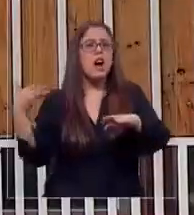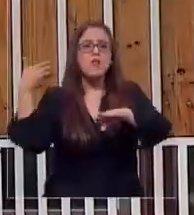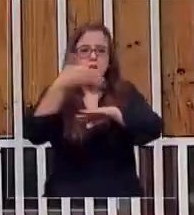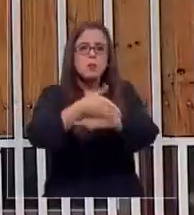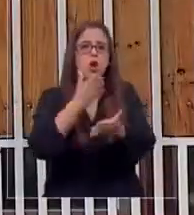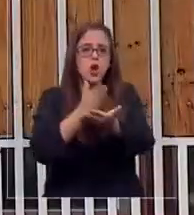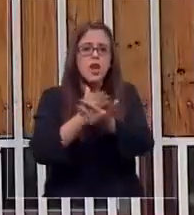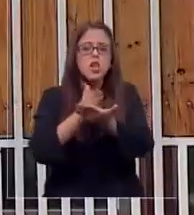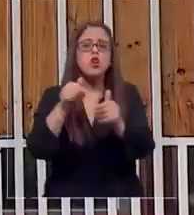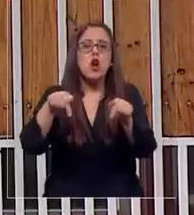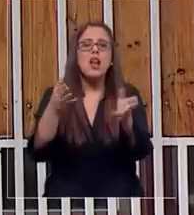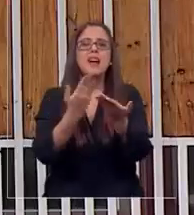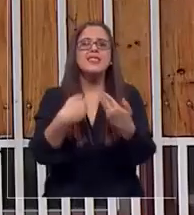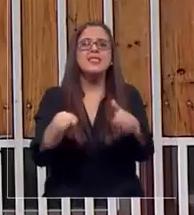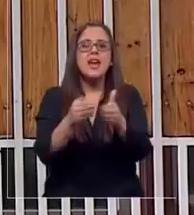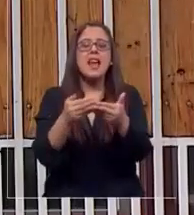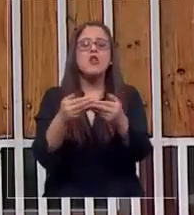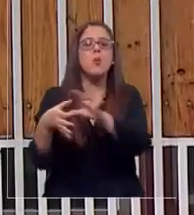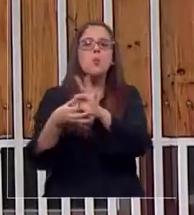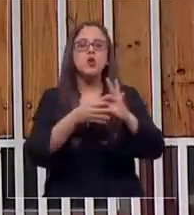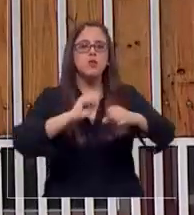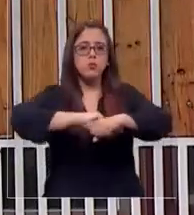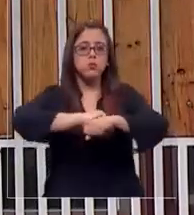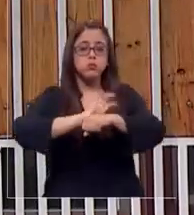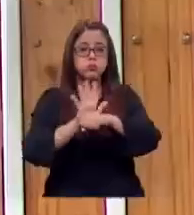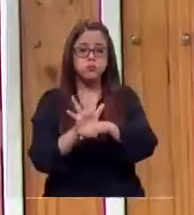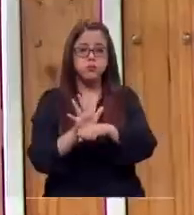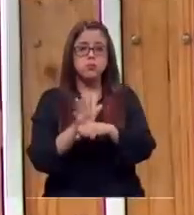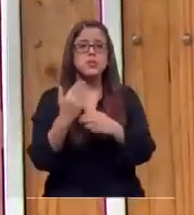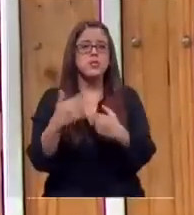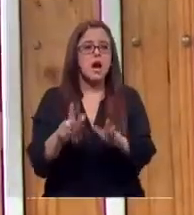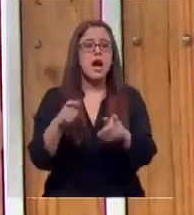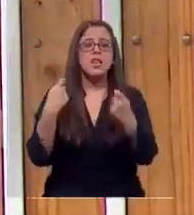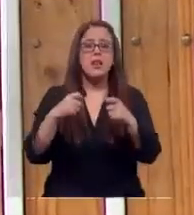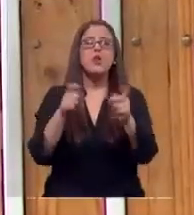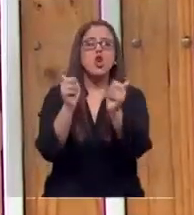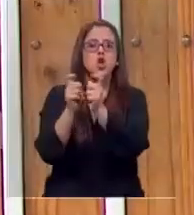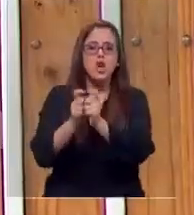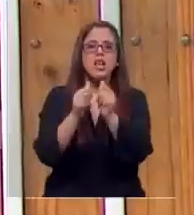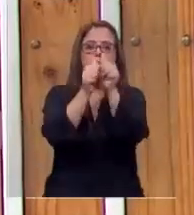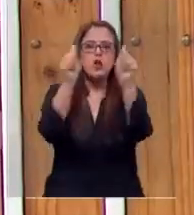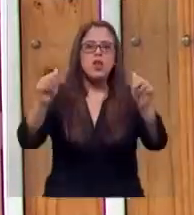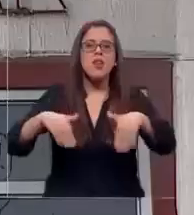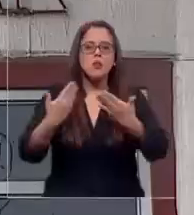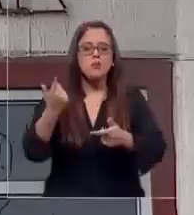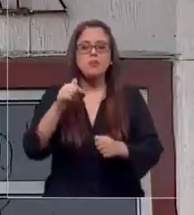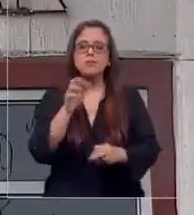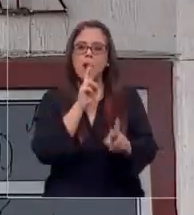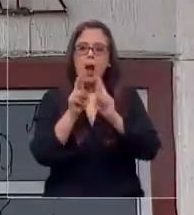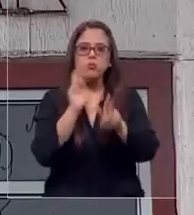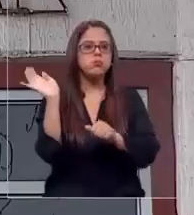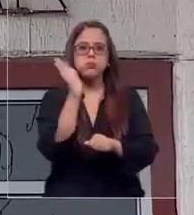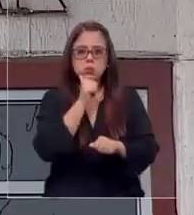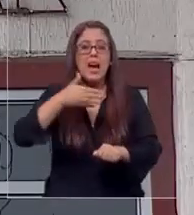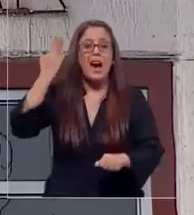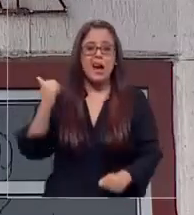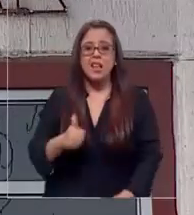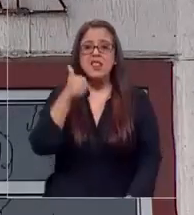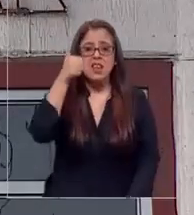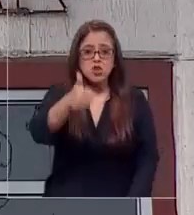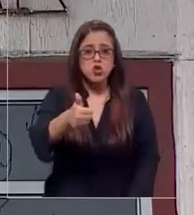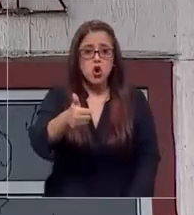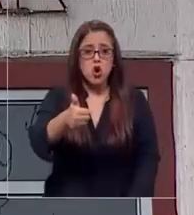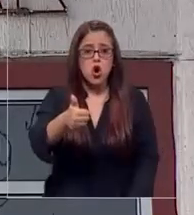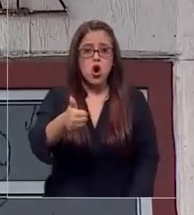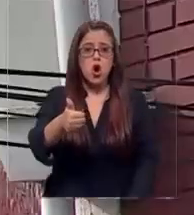en medio de la pandemia. Intentamos contactar a sus autoridades actuales, pero no obtuvimos respuesta. Quien era el director de la